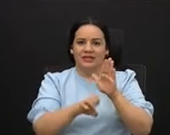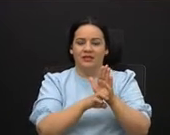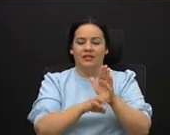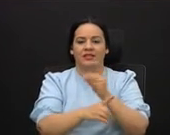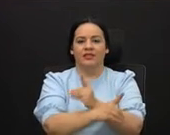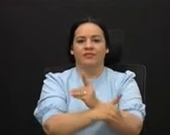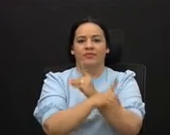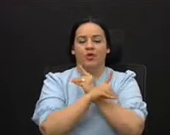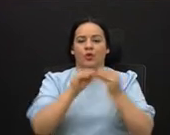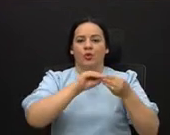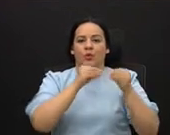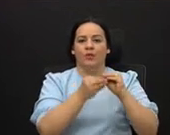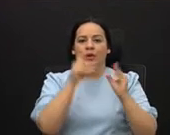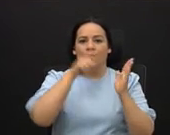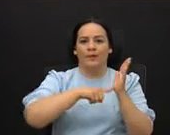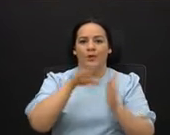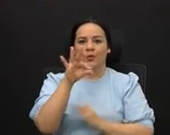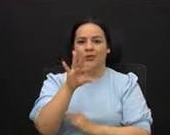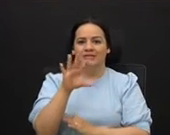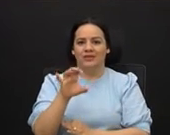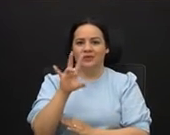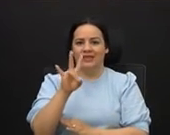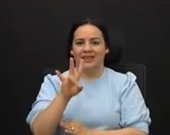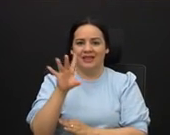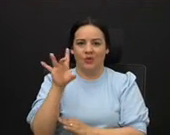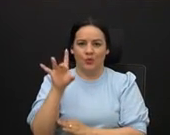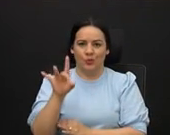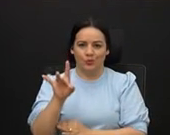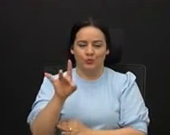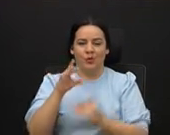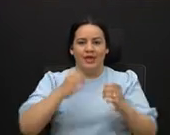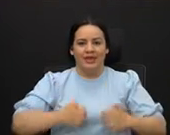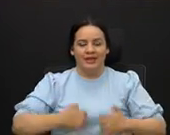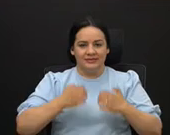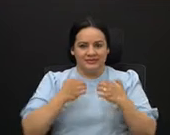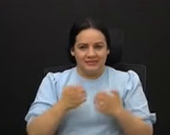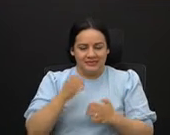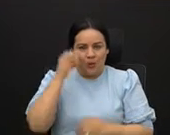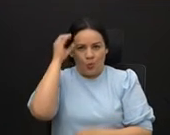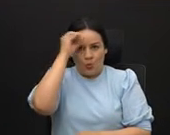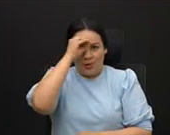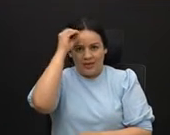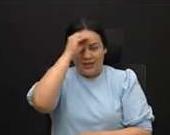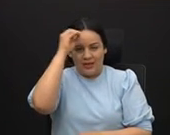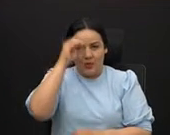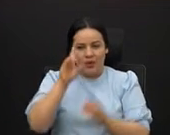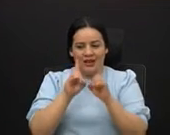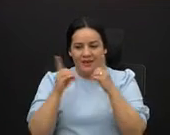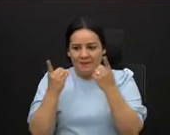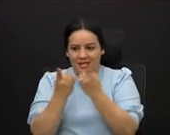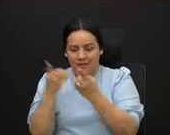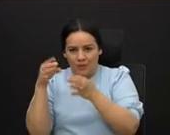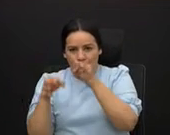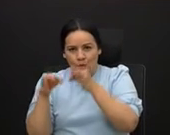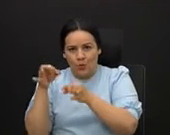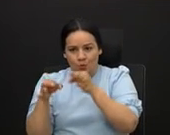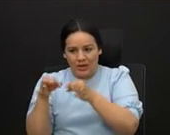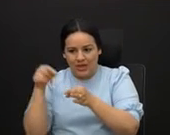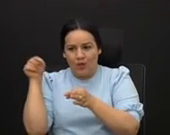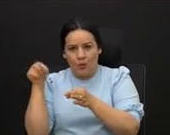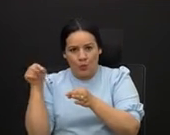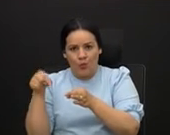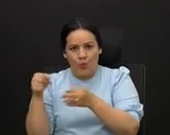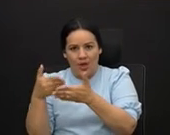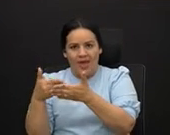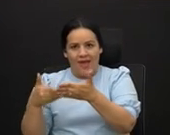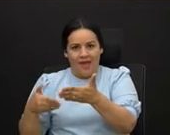número 1978. Además existe un criterio del Departamento Jurídico